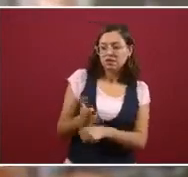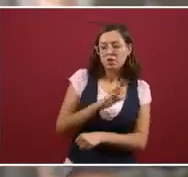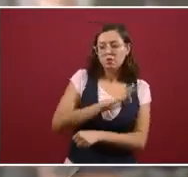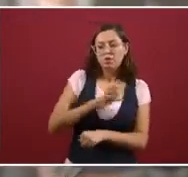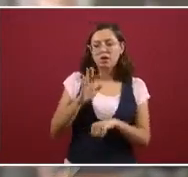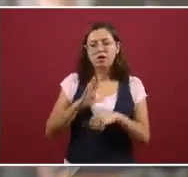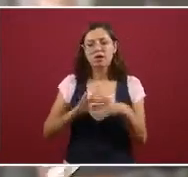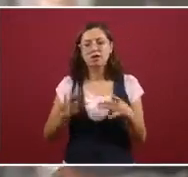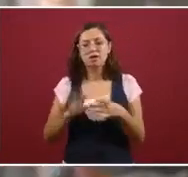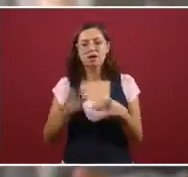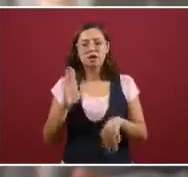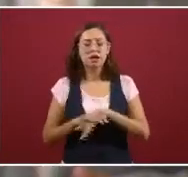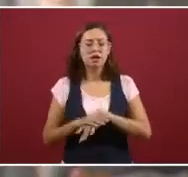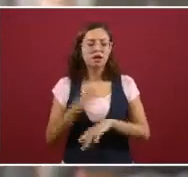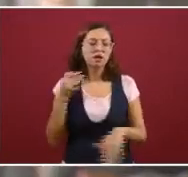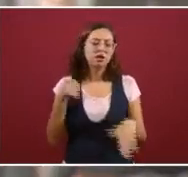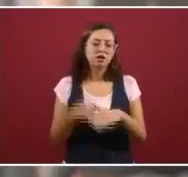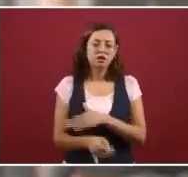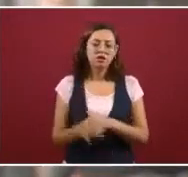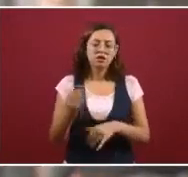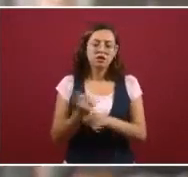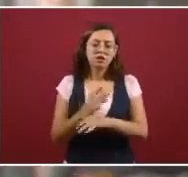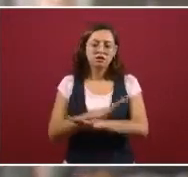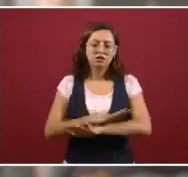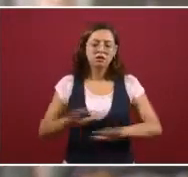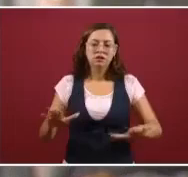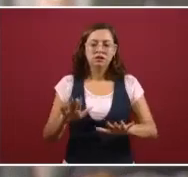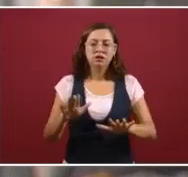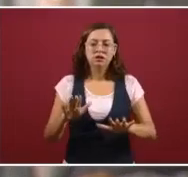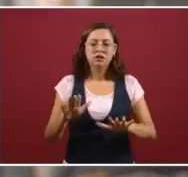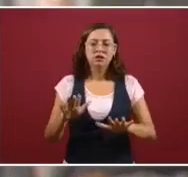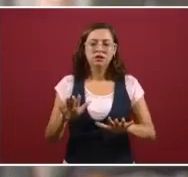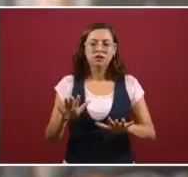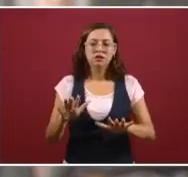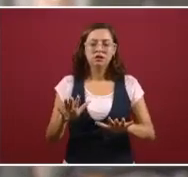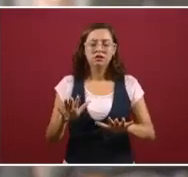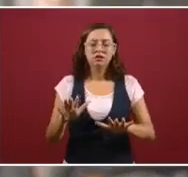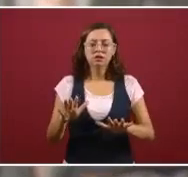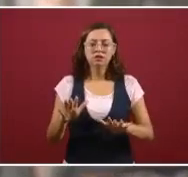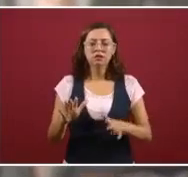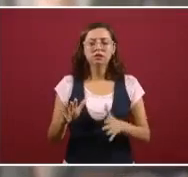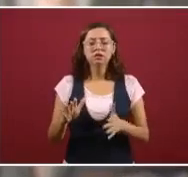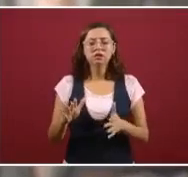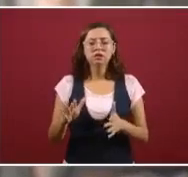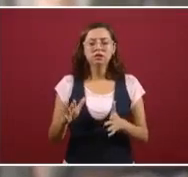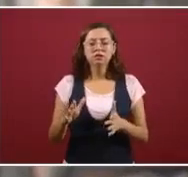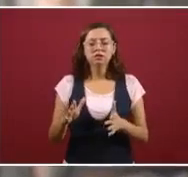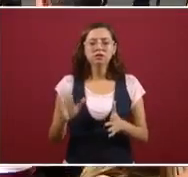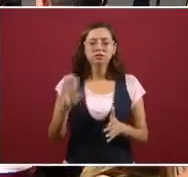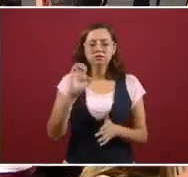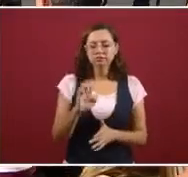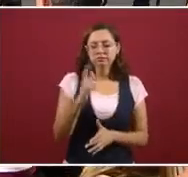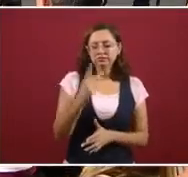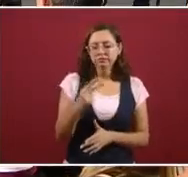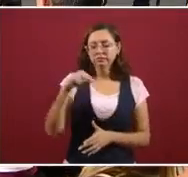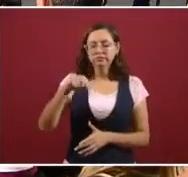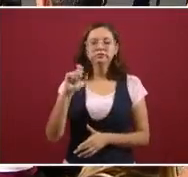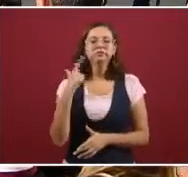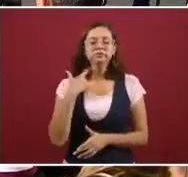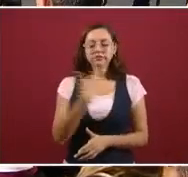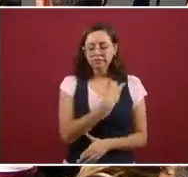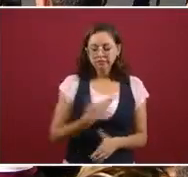sobre esta información que se dio a conocer de que antes de que terminara la administración de Enrique Peña Nieto